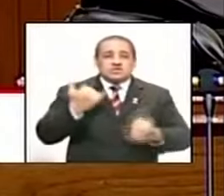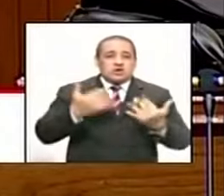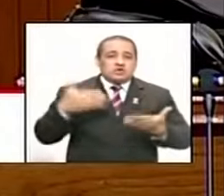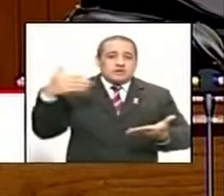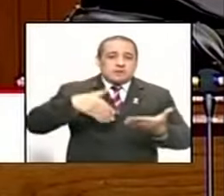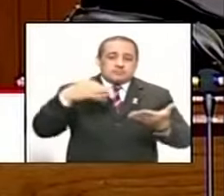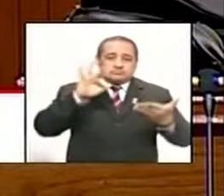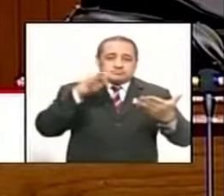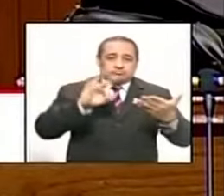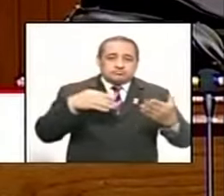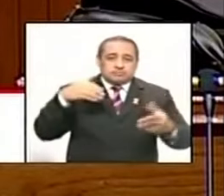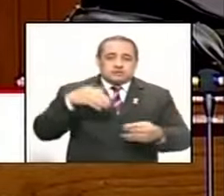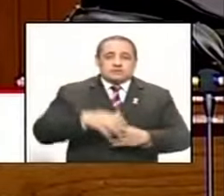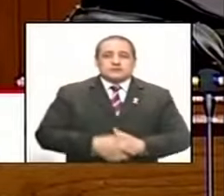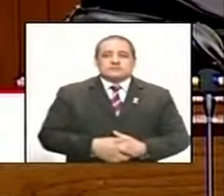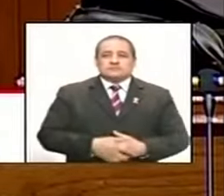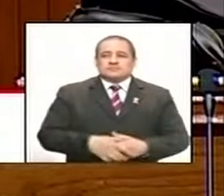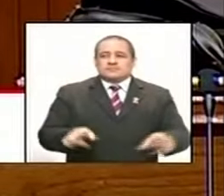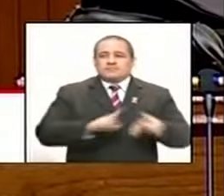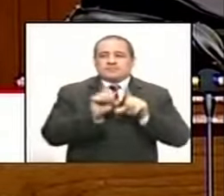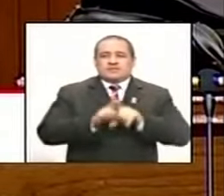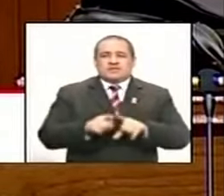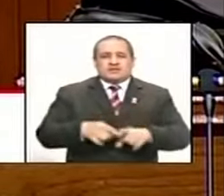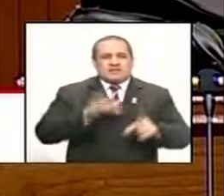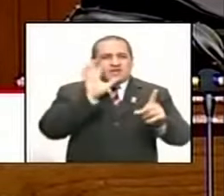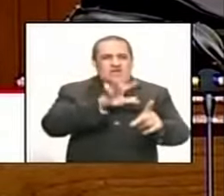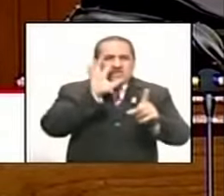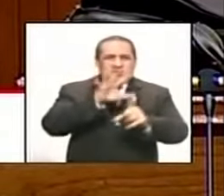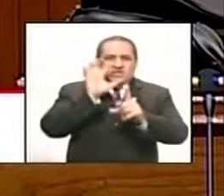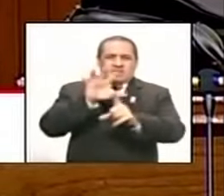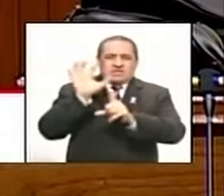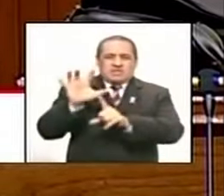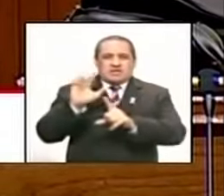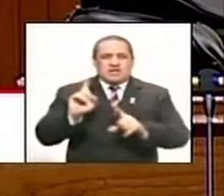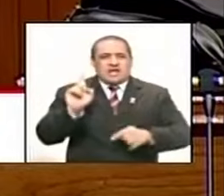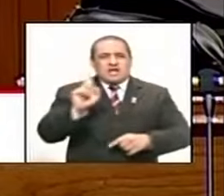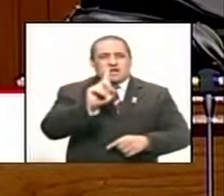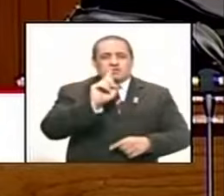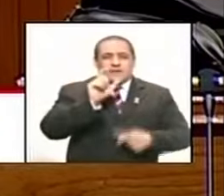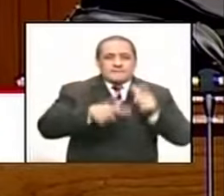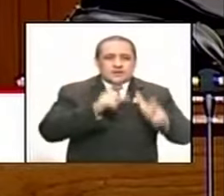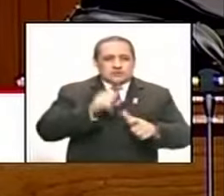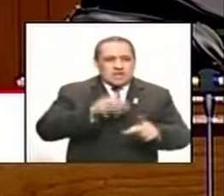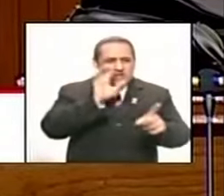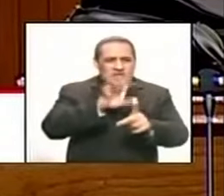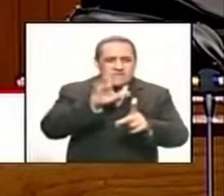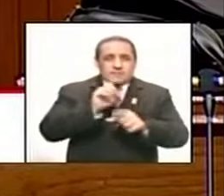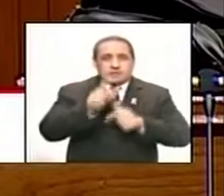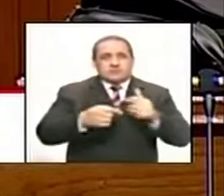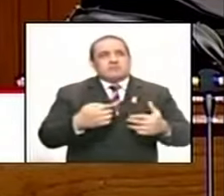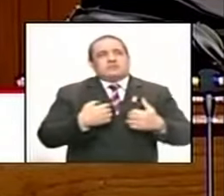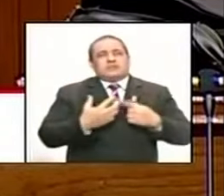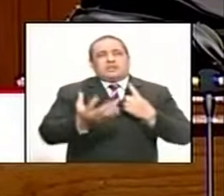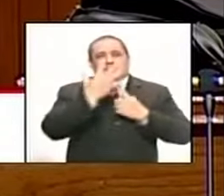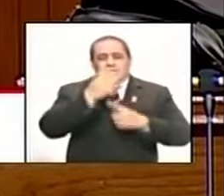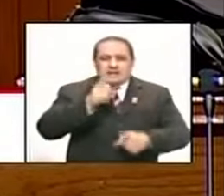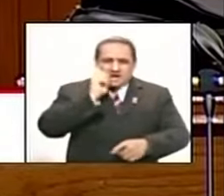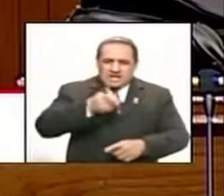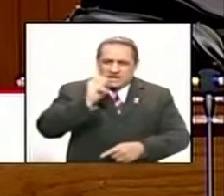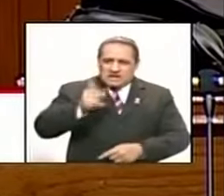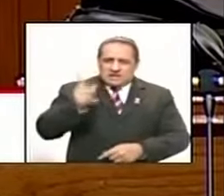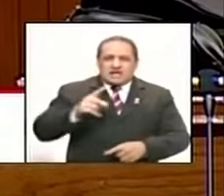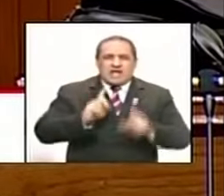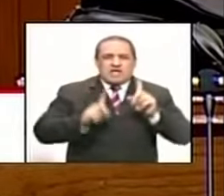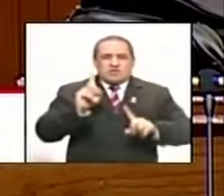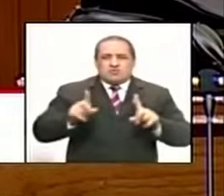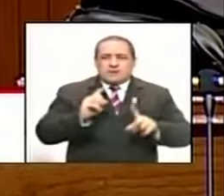este momento, está amedrentando a todos y cada uno de los candidatos, está amenazando a todos y cada uno de los